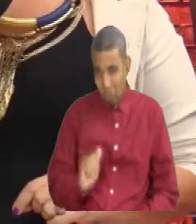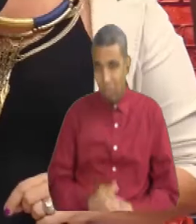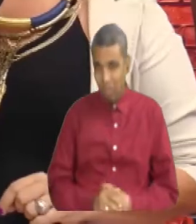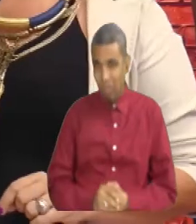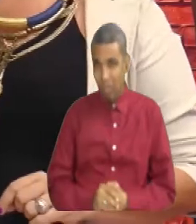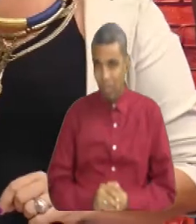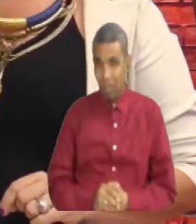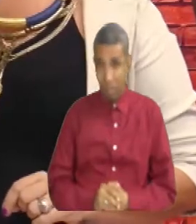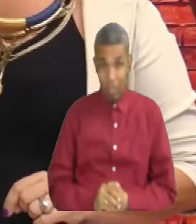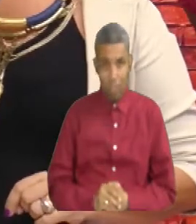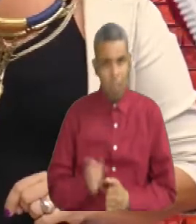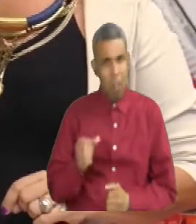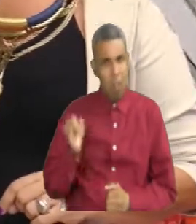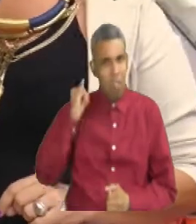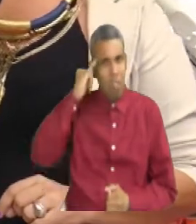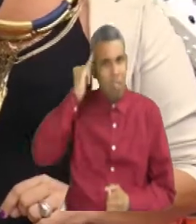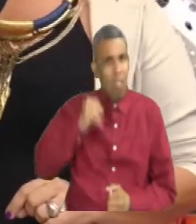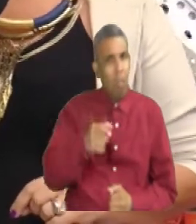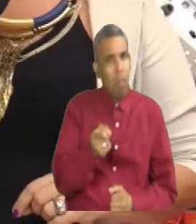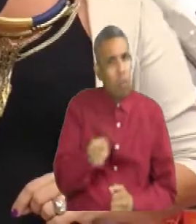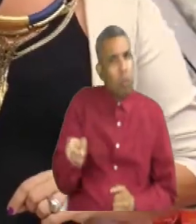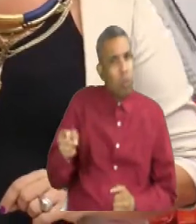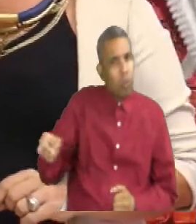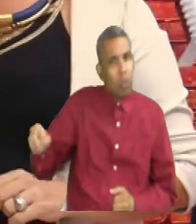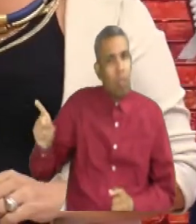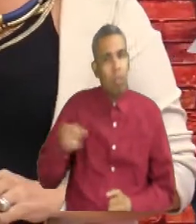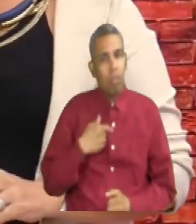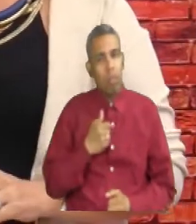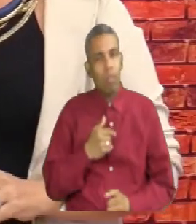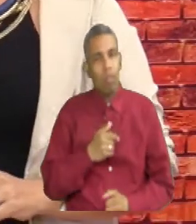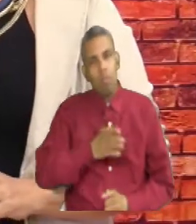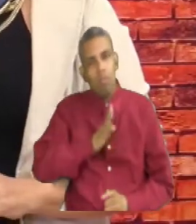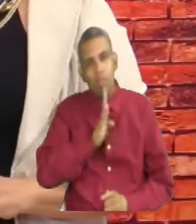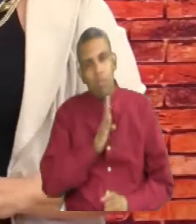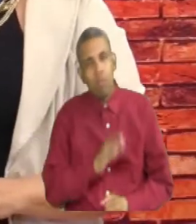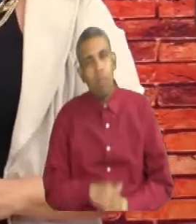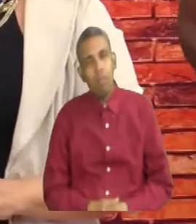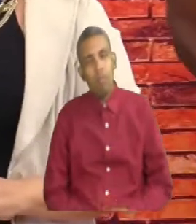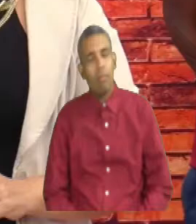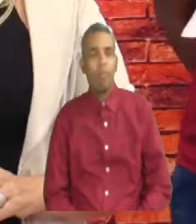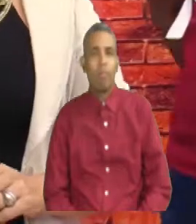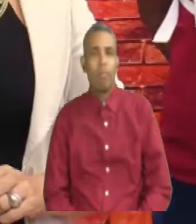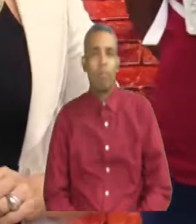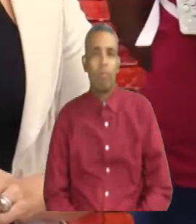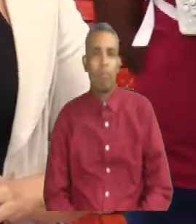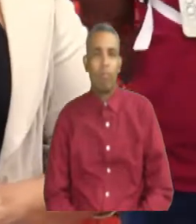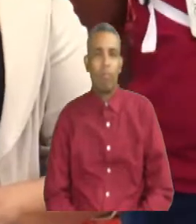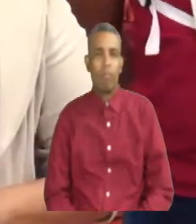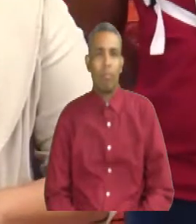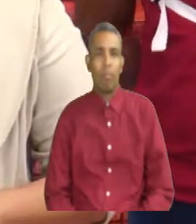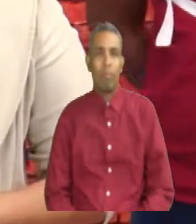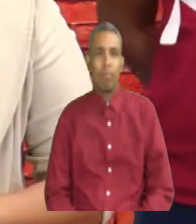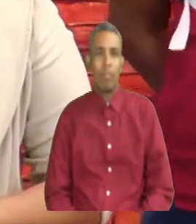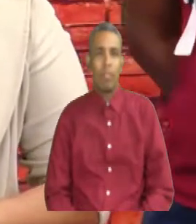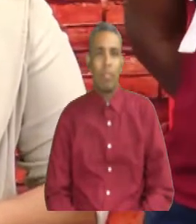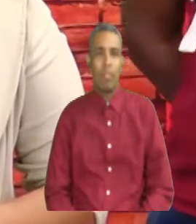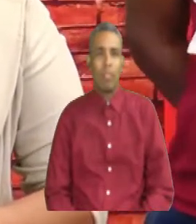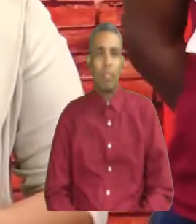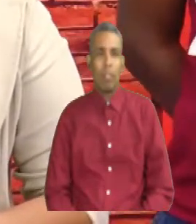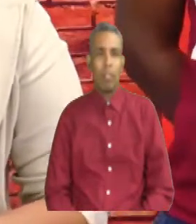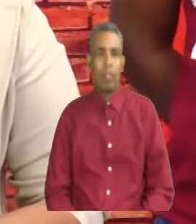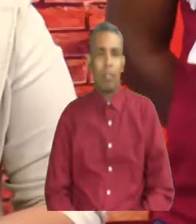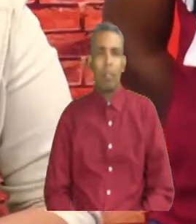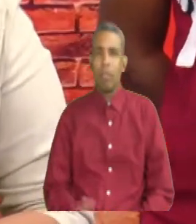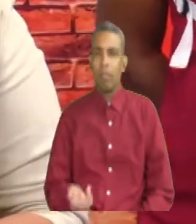con otros artistas. ¿Qué tipo de compositores, además de pues, tus canciones y del maestro Fermín Acosta, participan en este trabajo? Bueno, esta es la canción de Quién